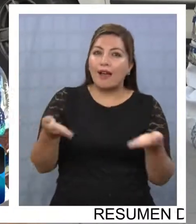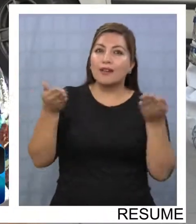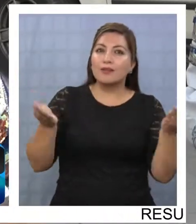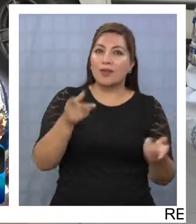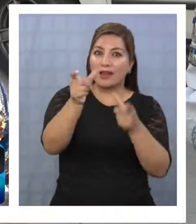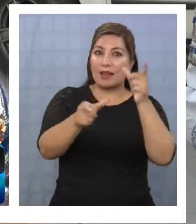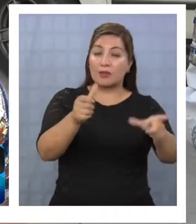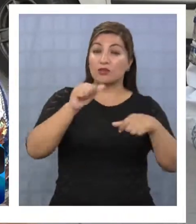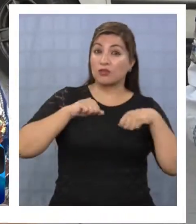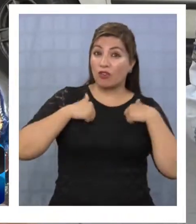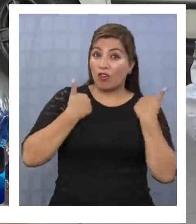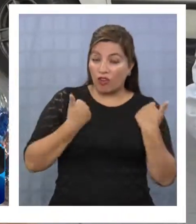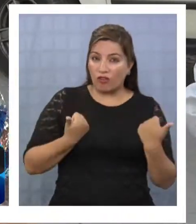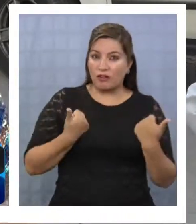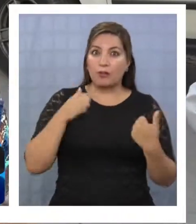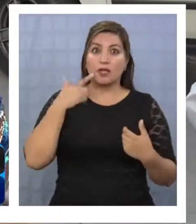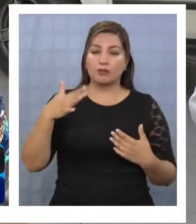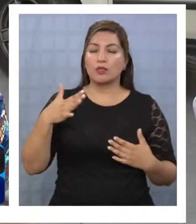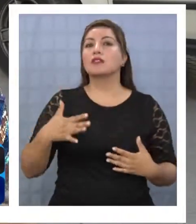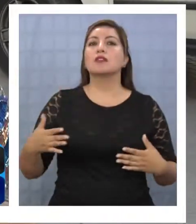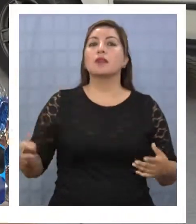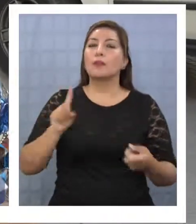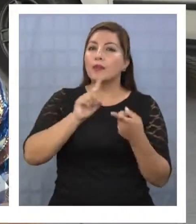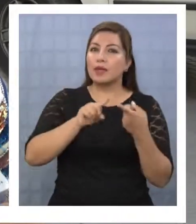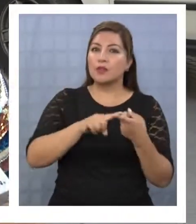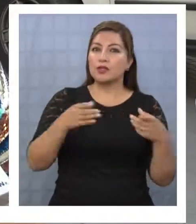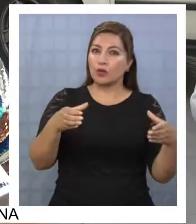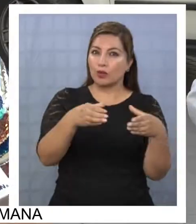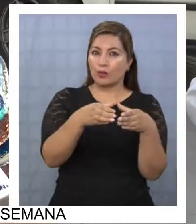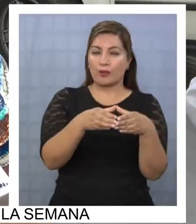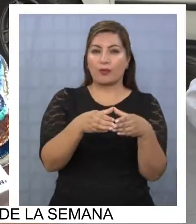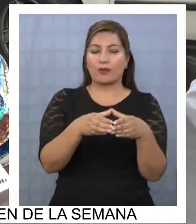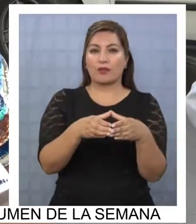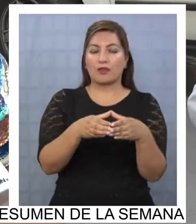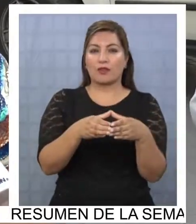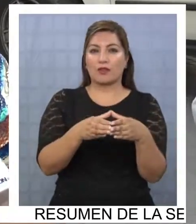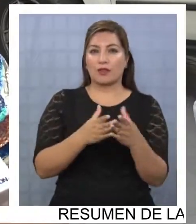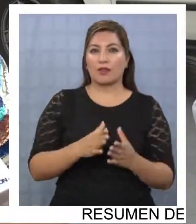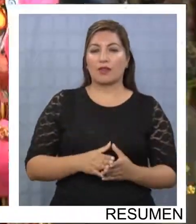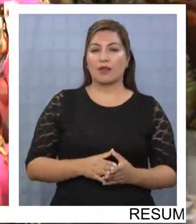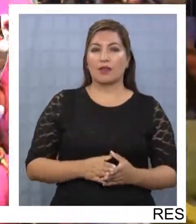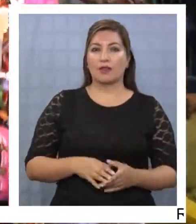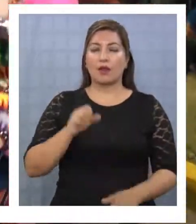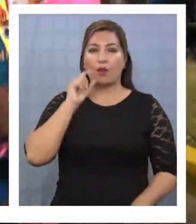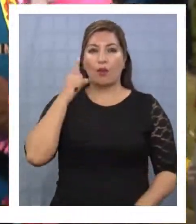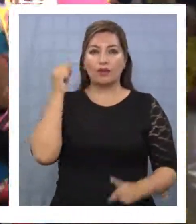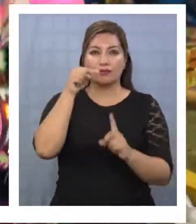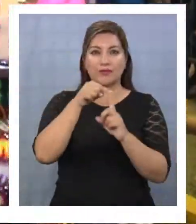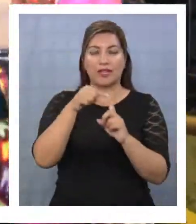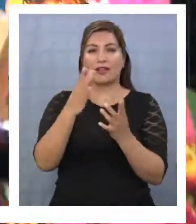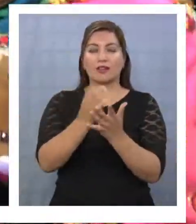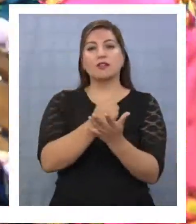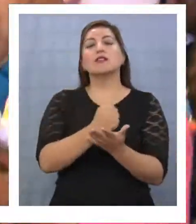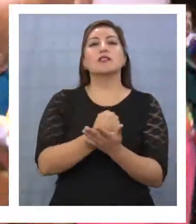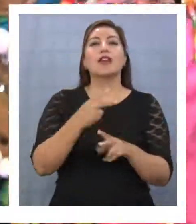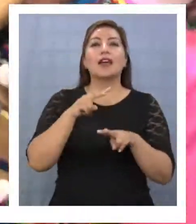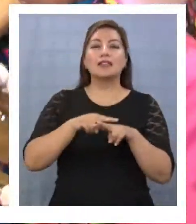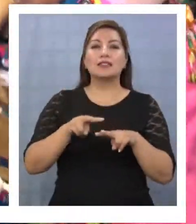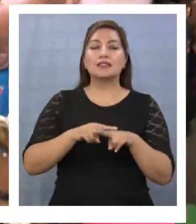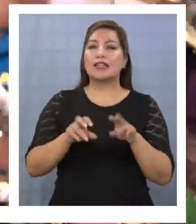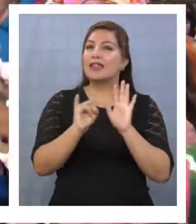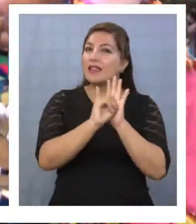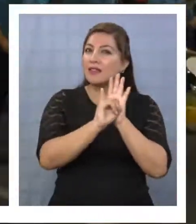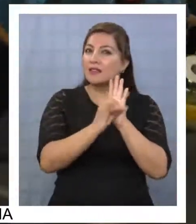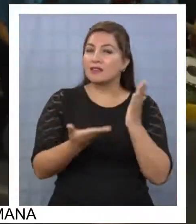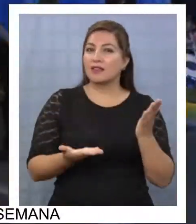gente, a la juventud sobre todo a participar de nuestra agrupación, la cual tiene como objetivo reforzar la identidad